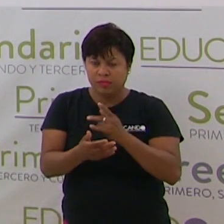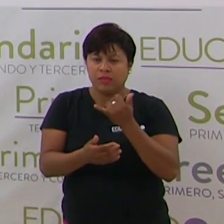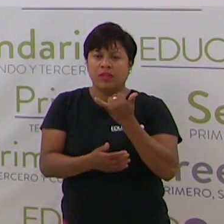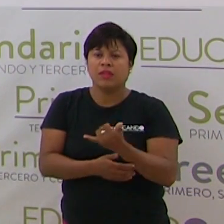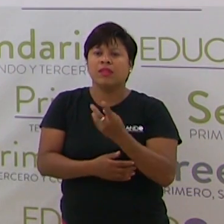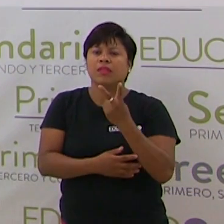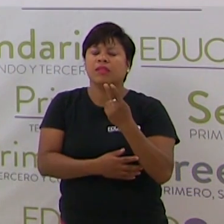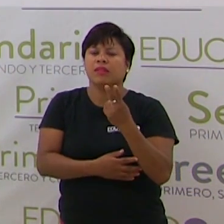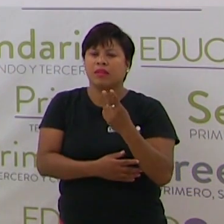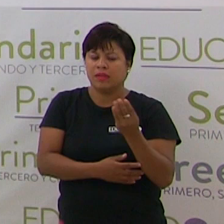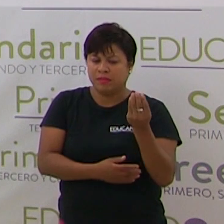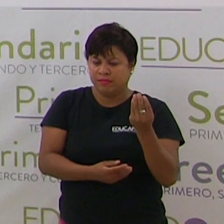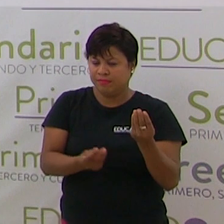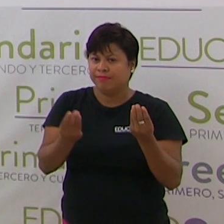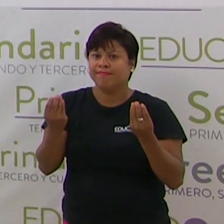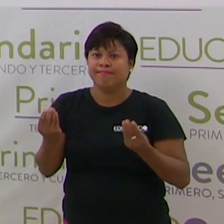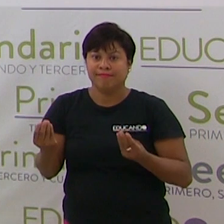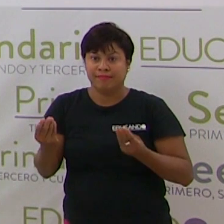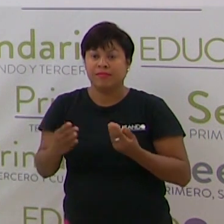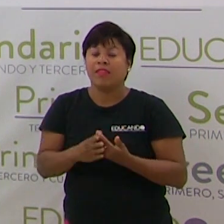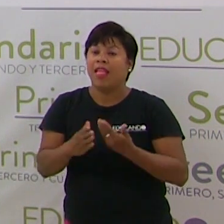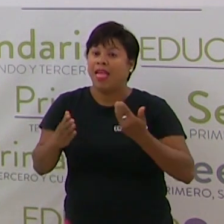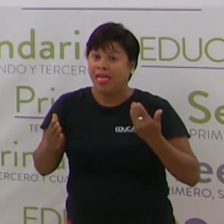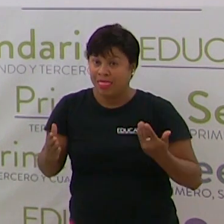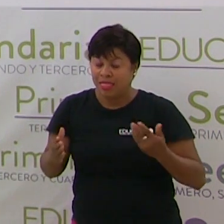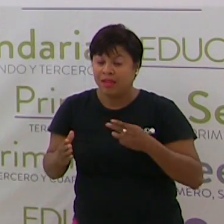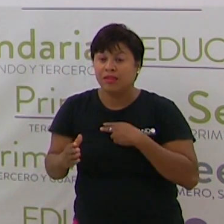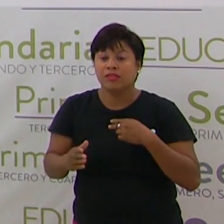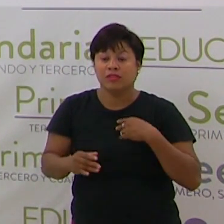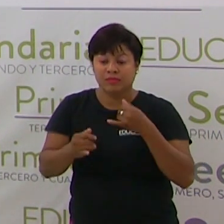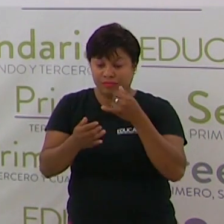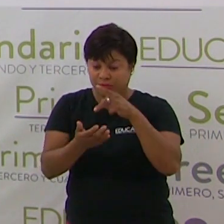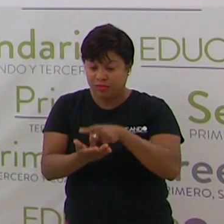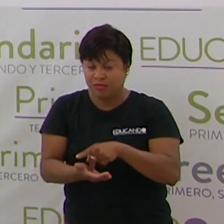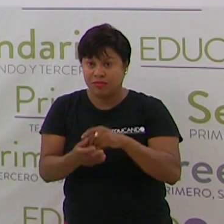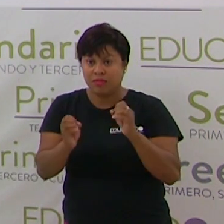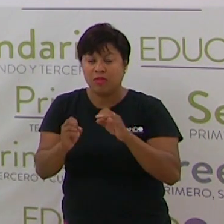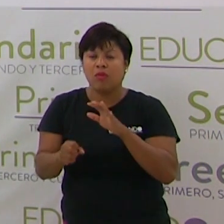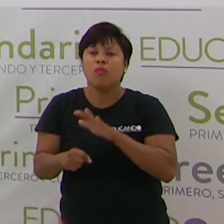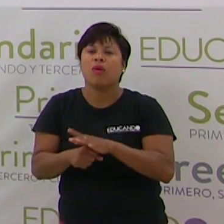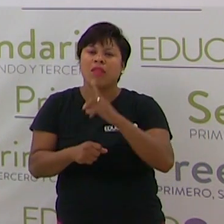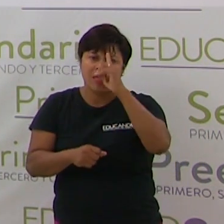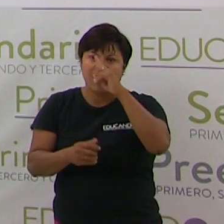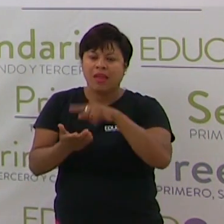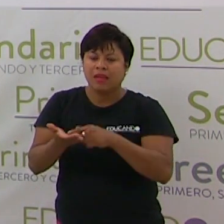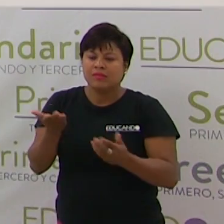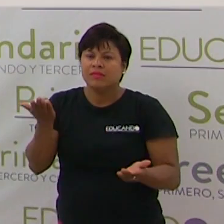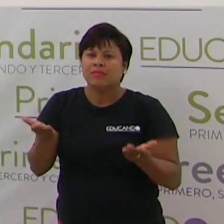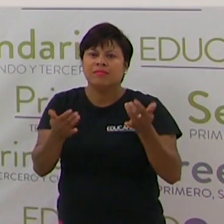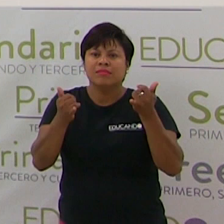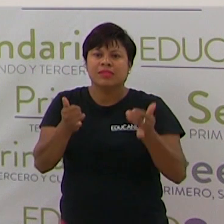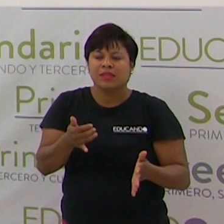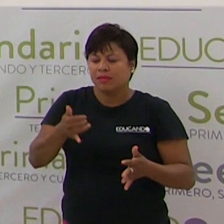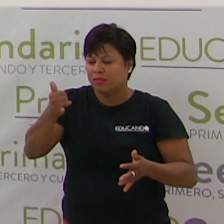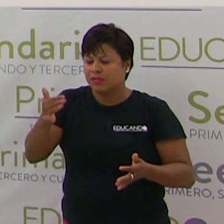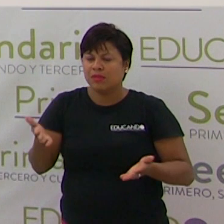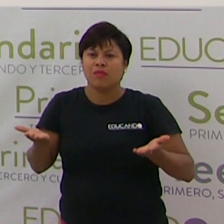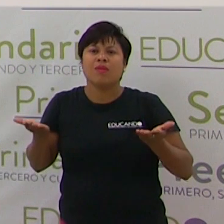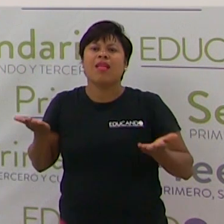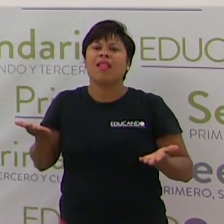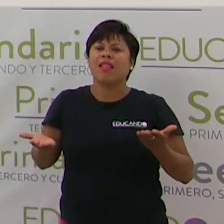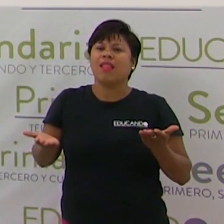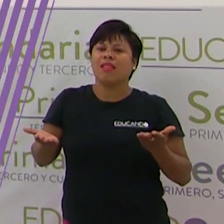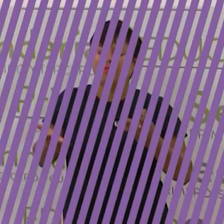tijera. Antes de pesarlas, a mí me gustaría preguntarte, ¿cuál crees que pesa más? ¿El plumón o la